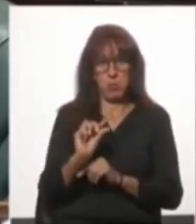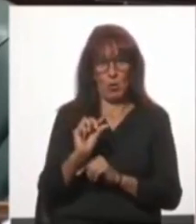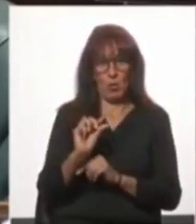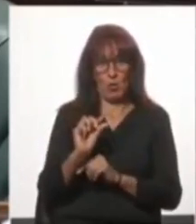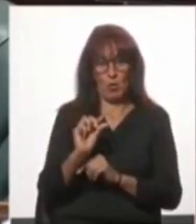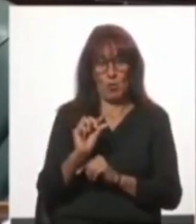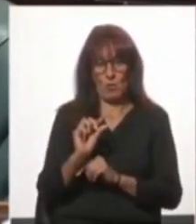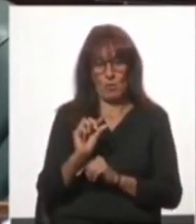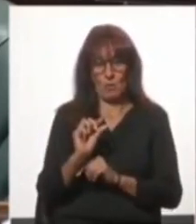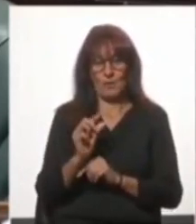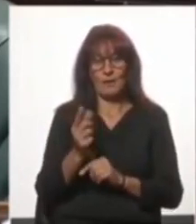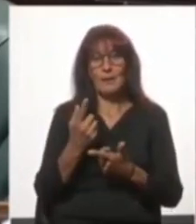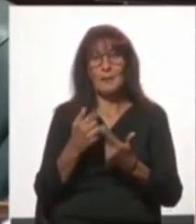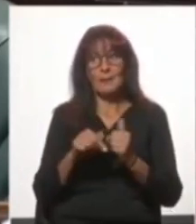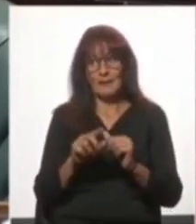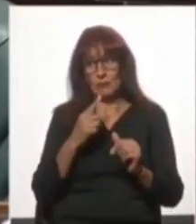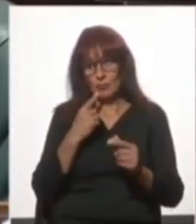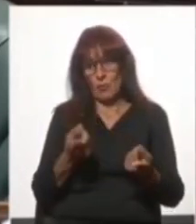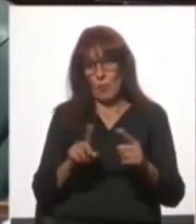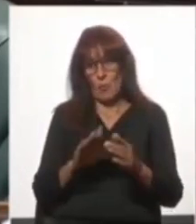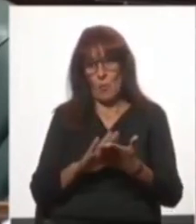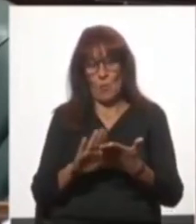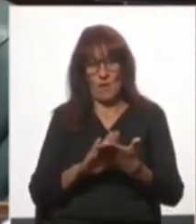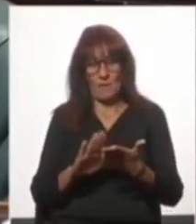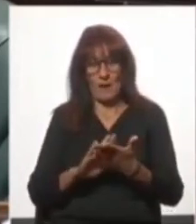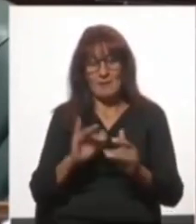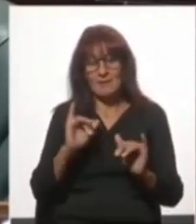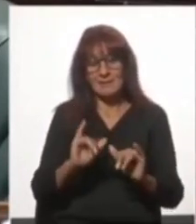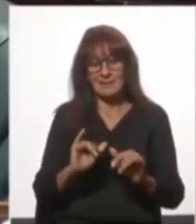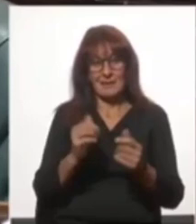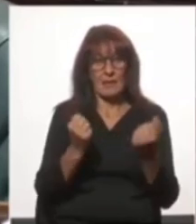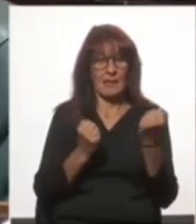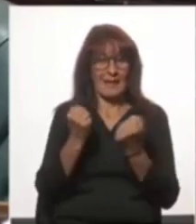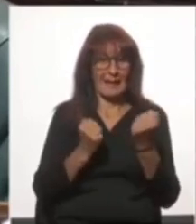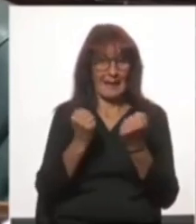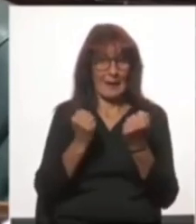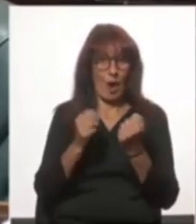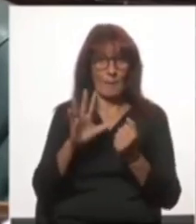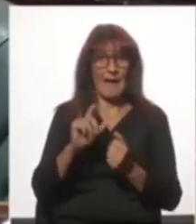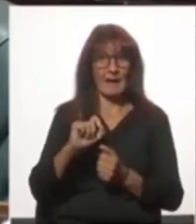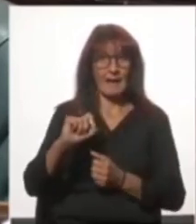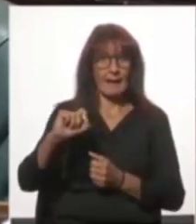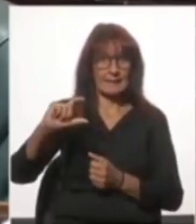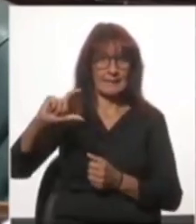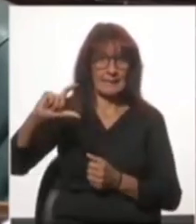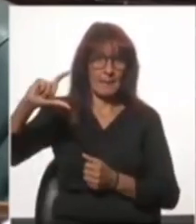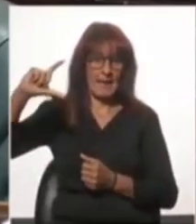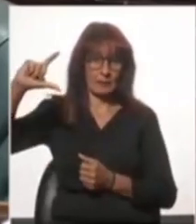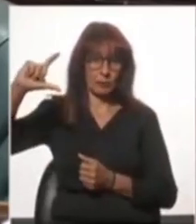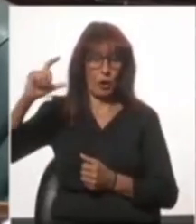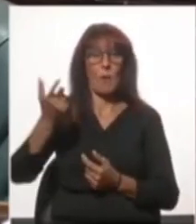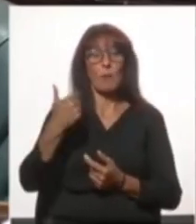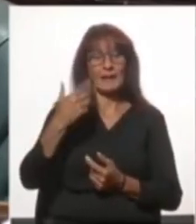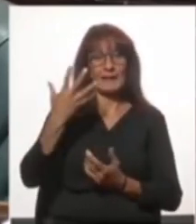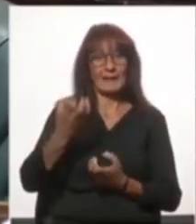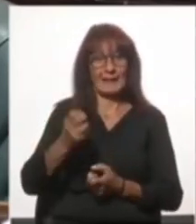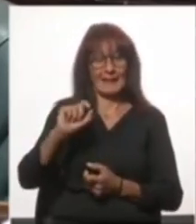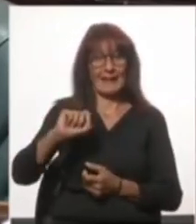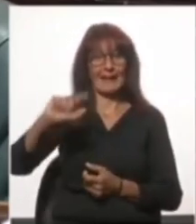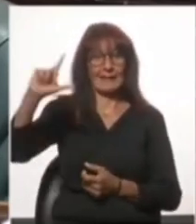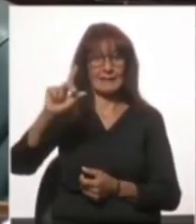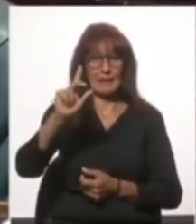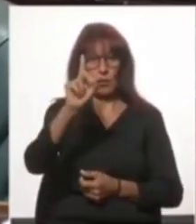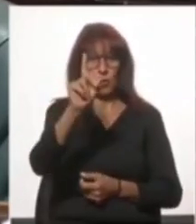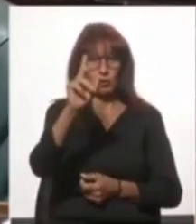ese superávit. Y nuevamente, si vamos a estar realmente en una economía en crecimiento, porque se plantea crecer casi